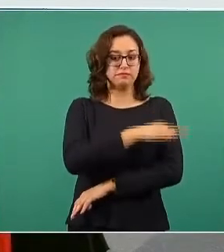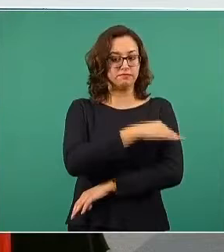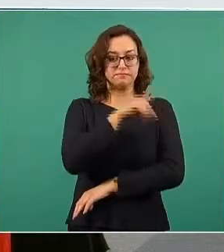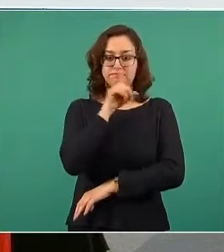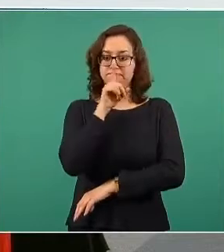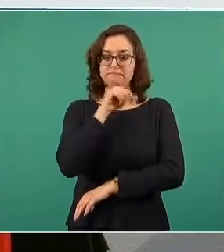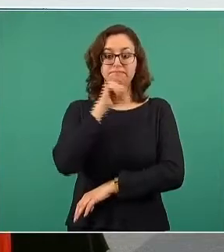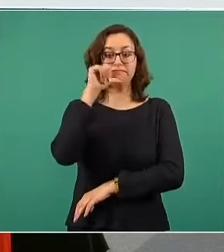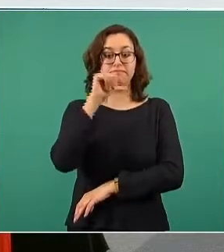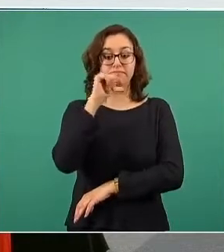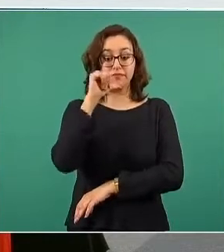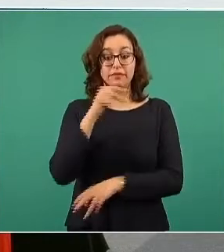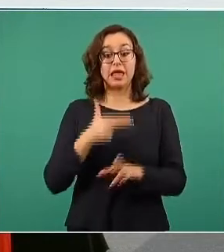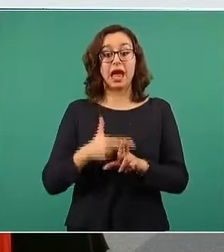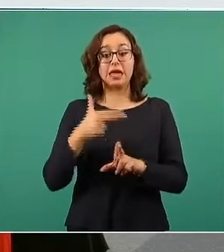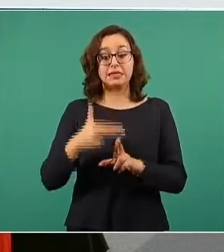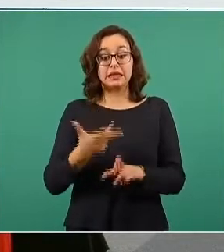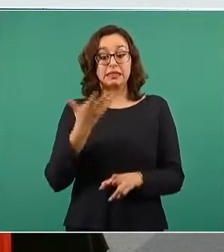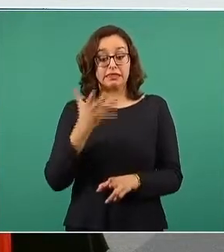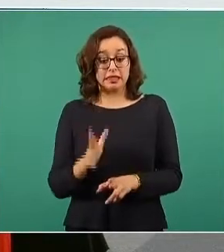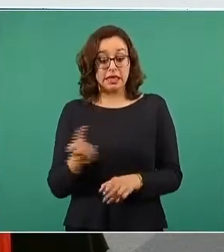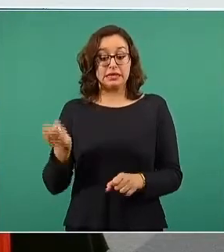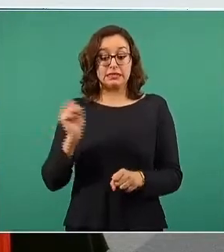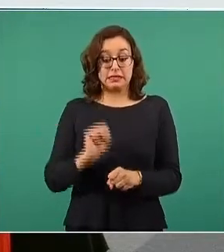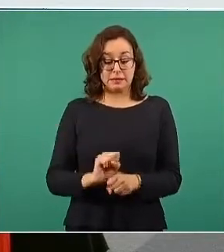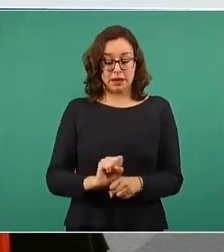la vacunación y hasta el momento tenemos